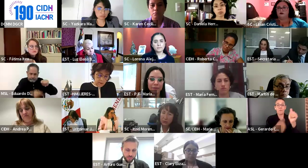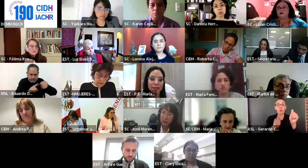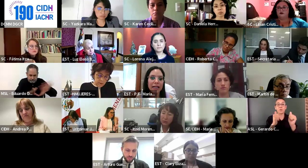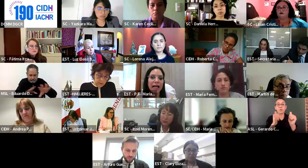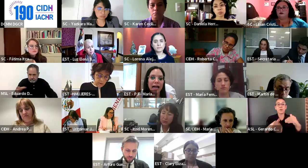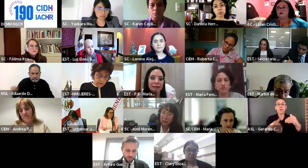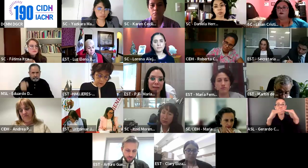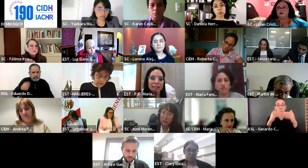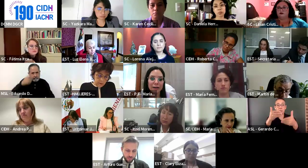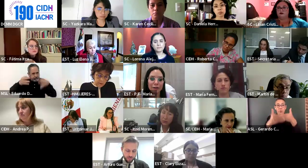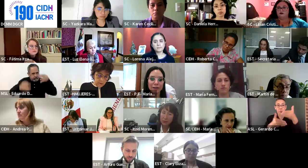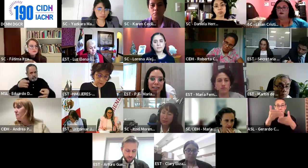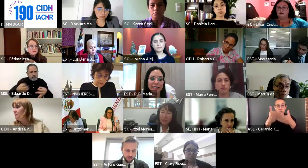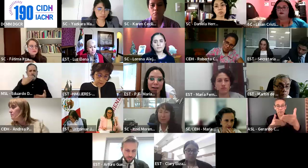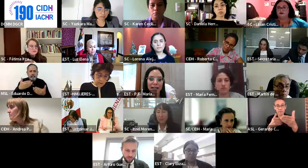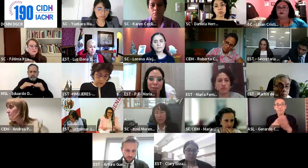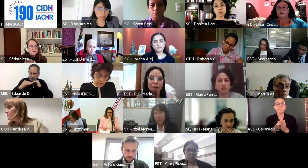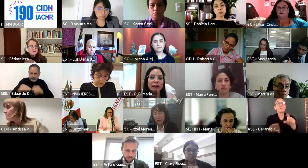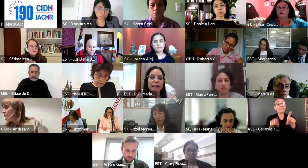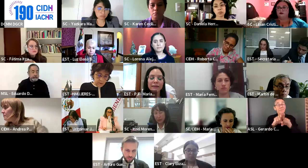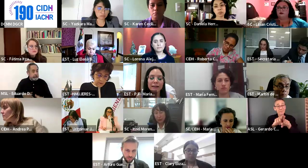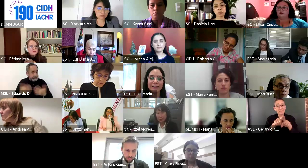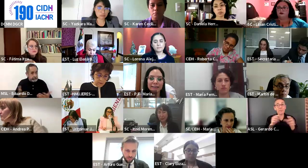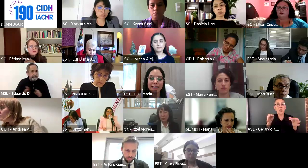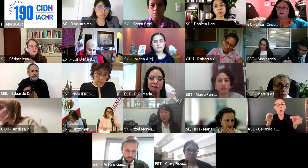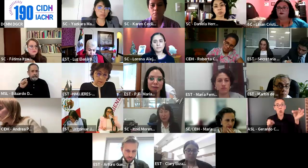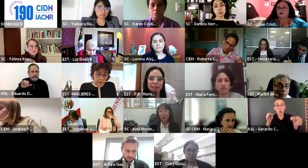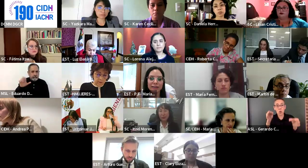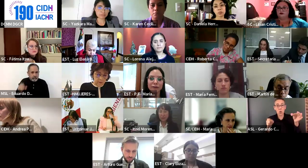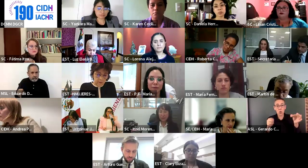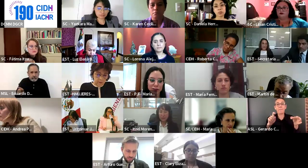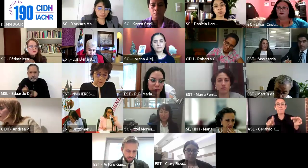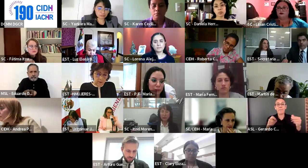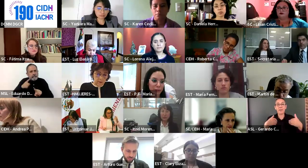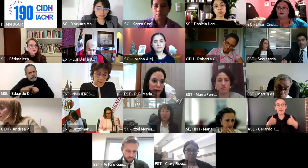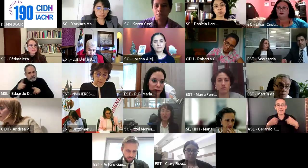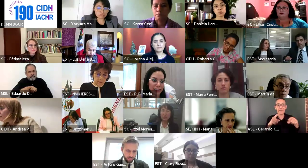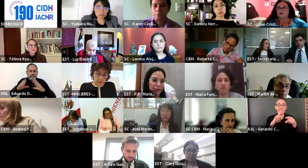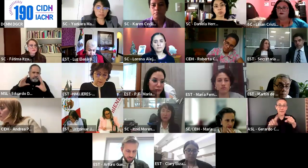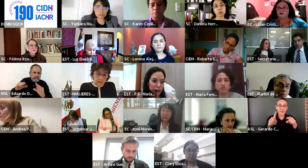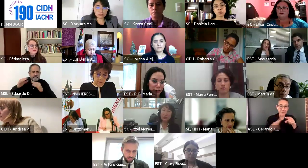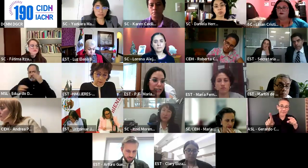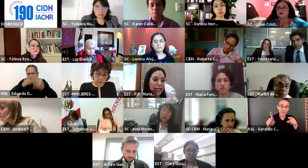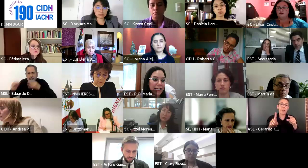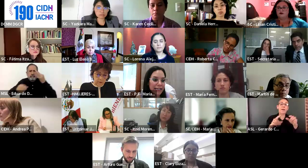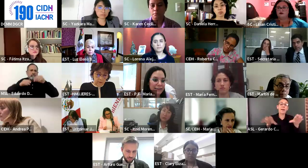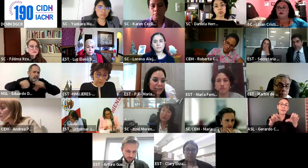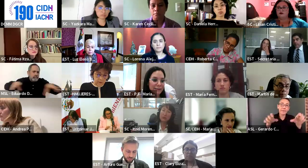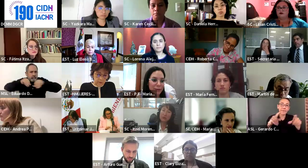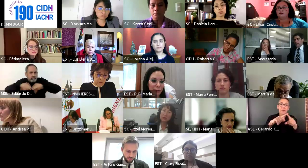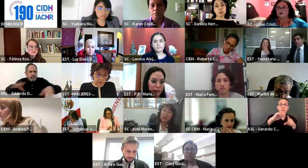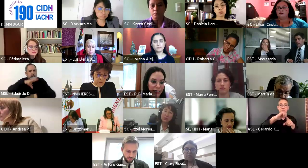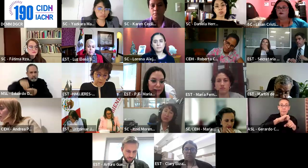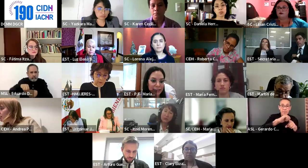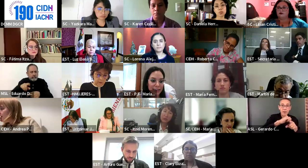desigualdad. Además, la Corte lleva a cabo diversas acciones de formación, promoción y difusión en las que